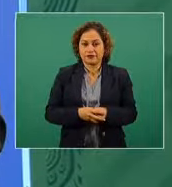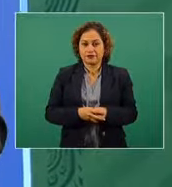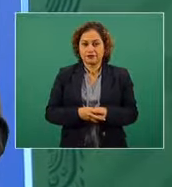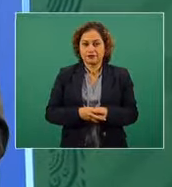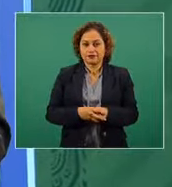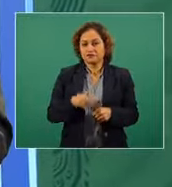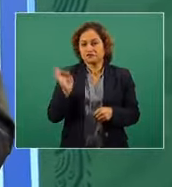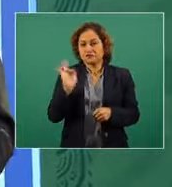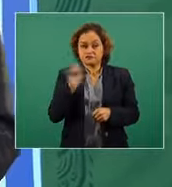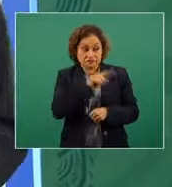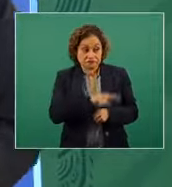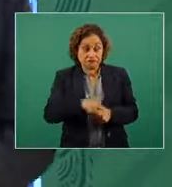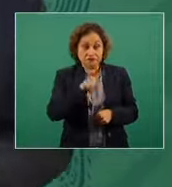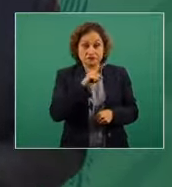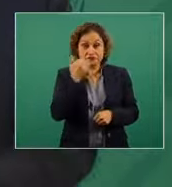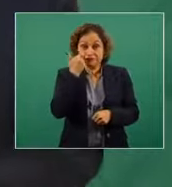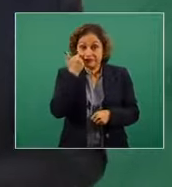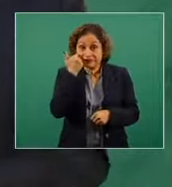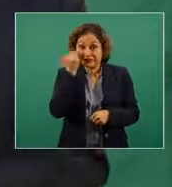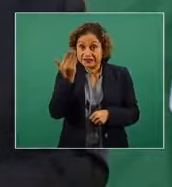pues sacando